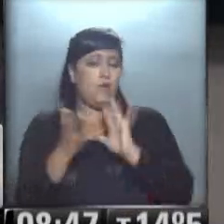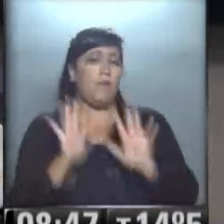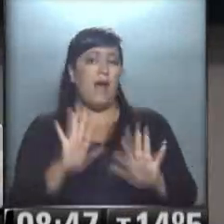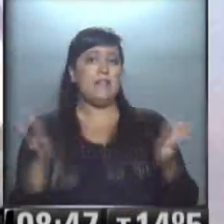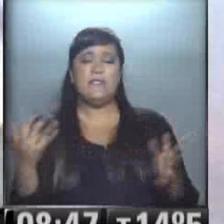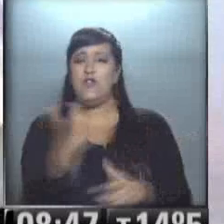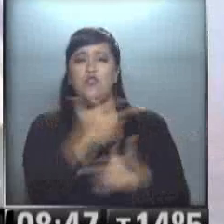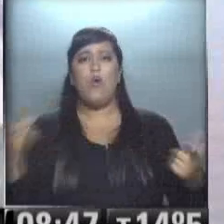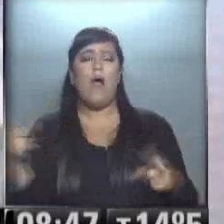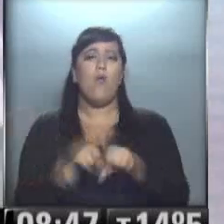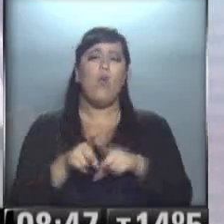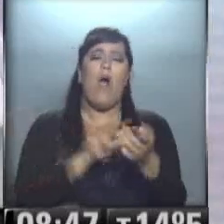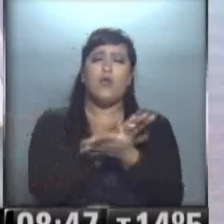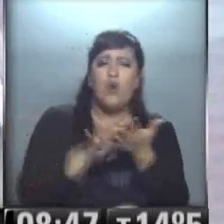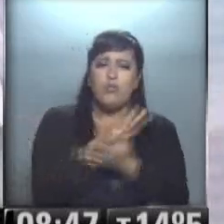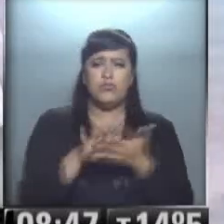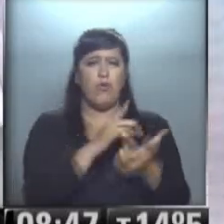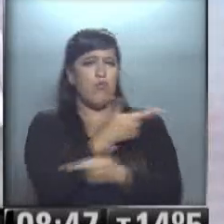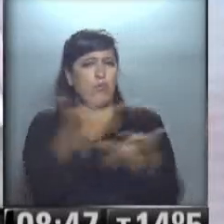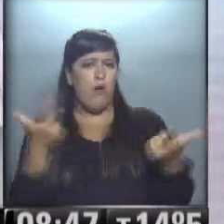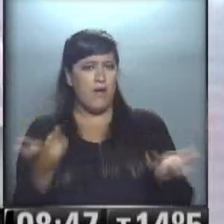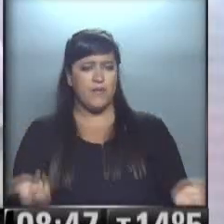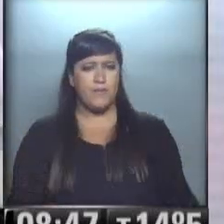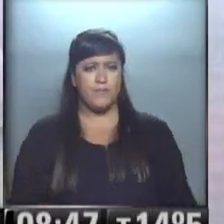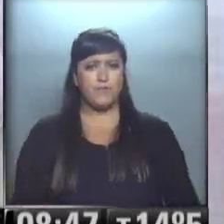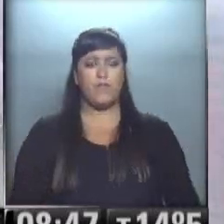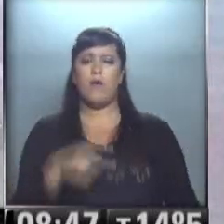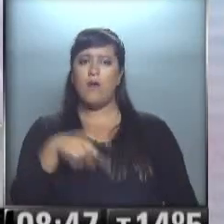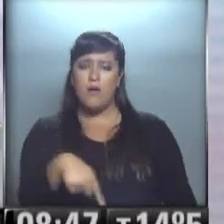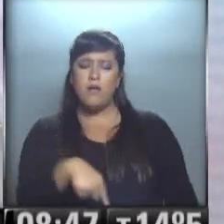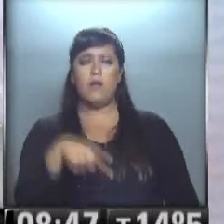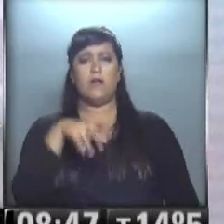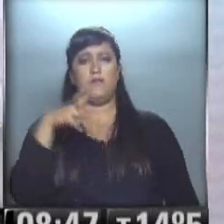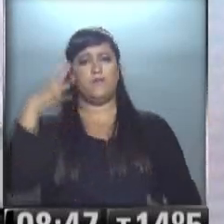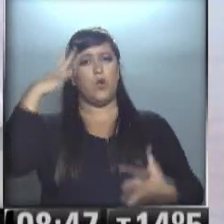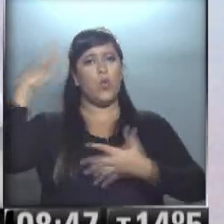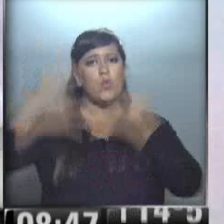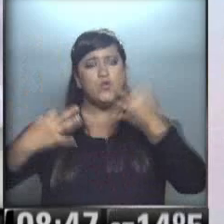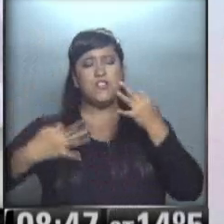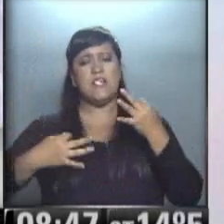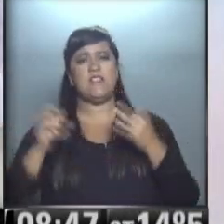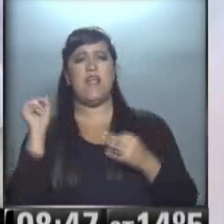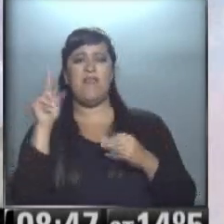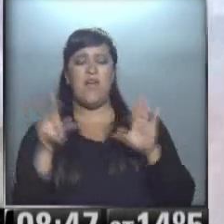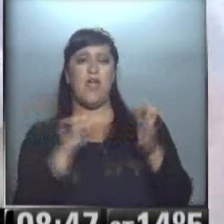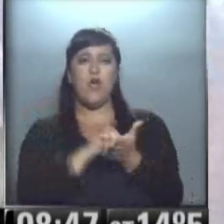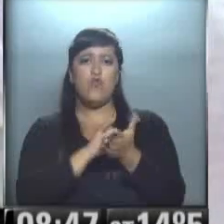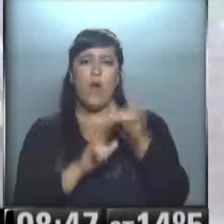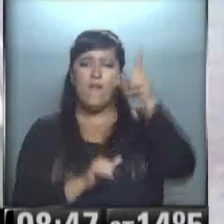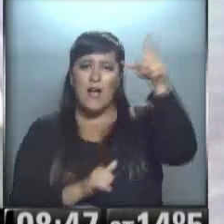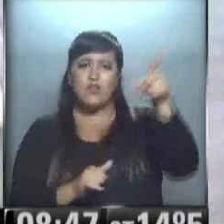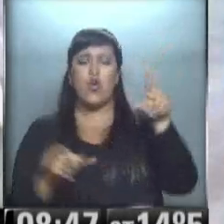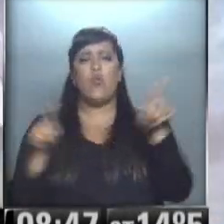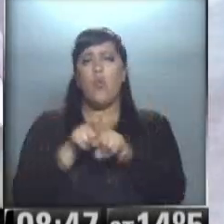hay posibilidad y esto lo venimos advirtiendo dentro del ámbito de la justi jcia del tribunal de Nueva York no hay